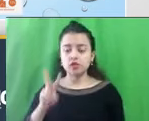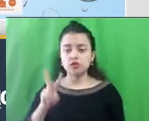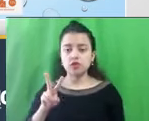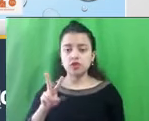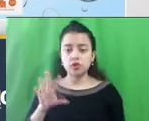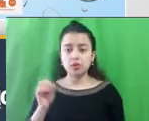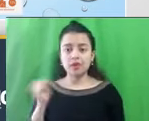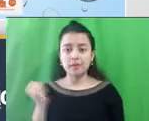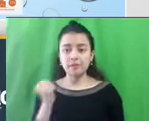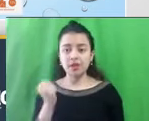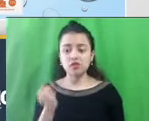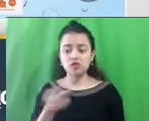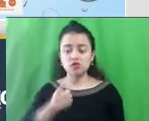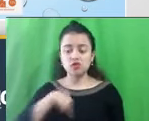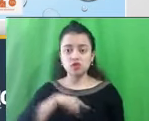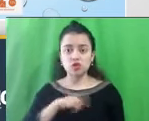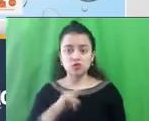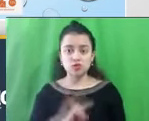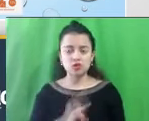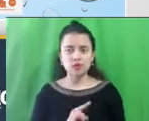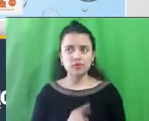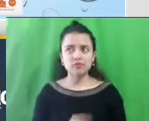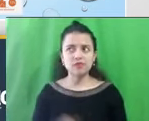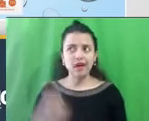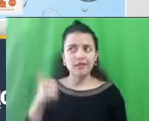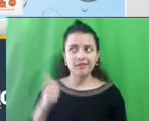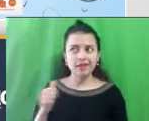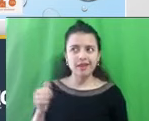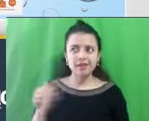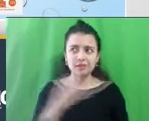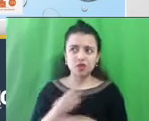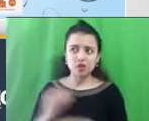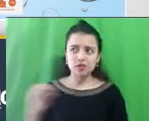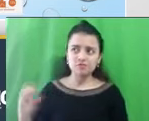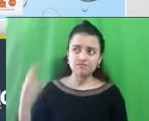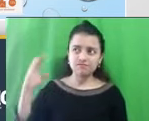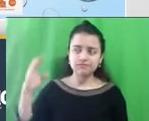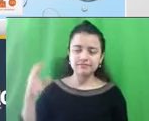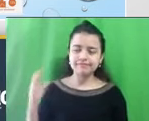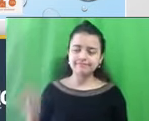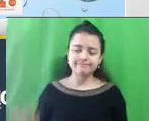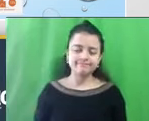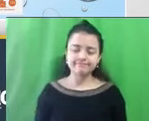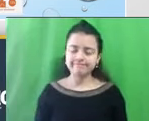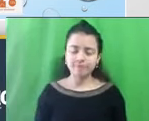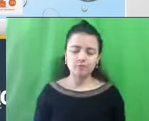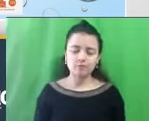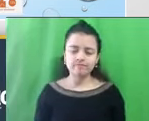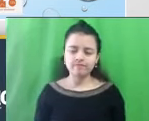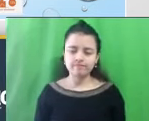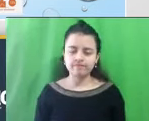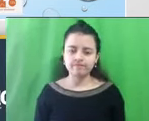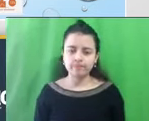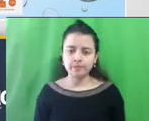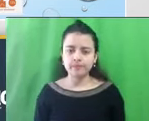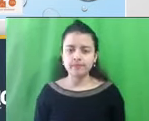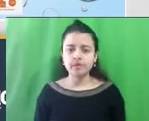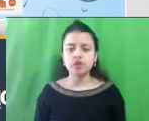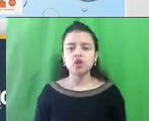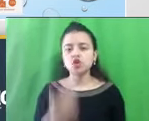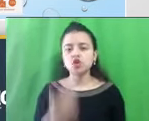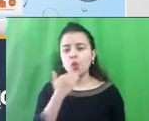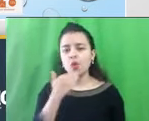de 10 millones de pesos, únicamente podemos disponer de 250 pesos. Y lo digo por ustedes